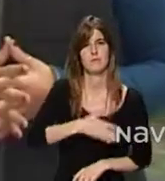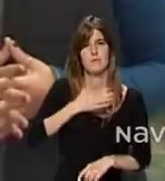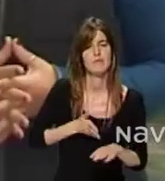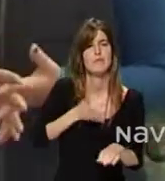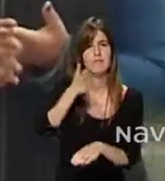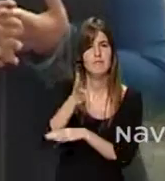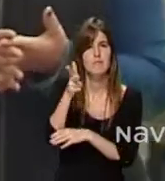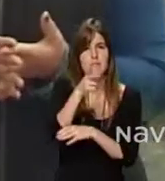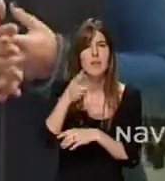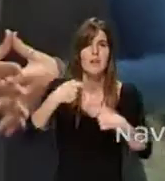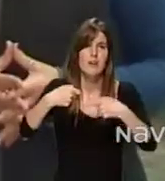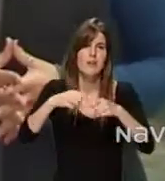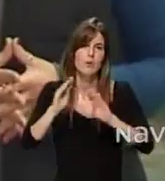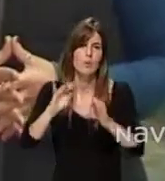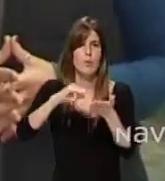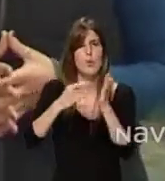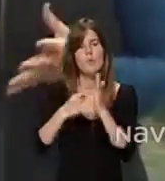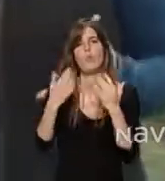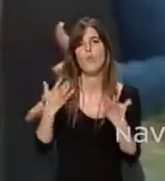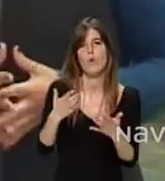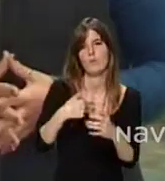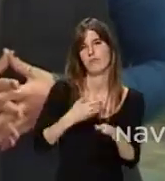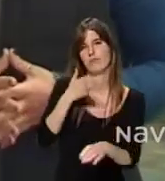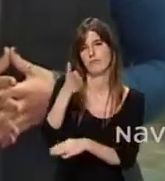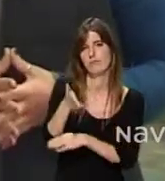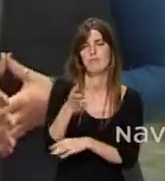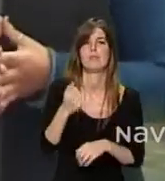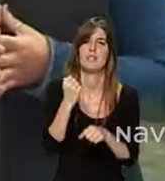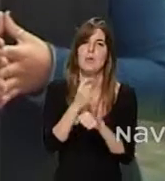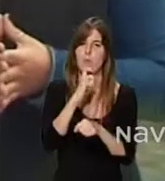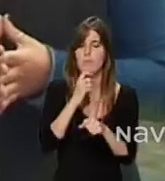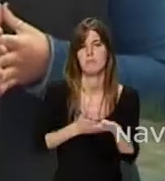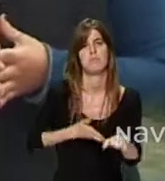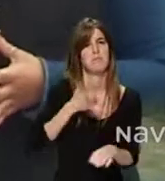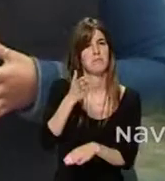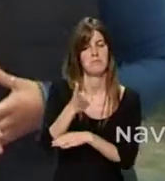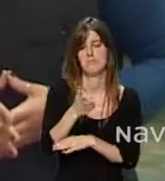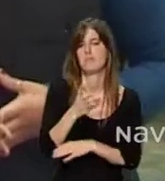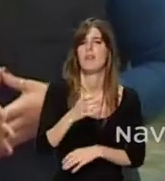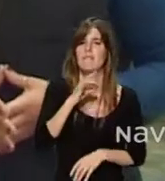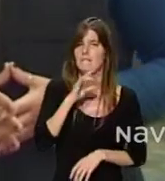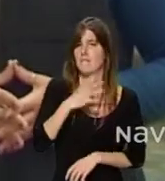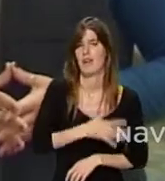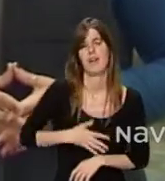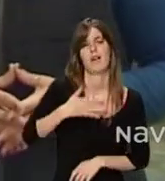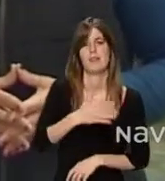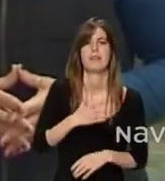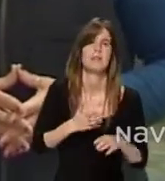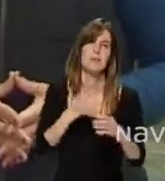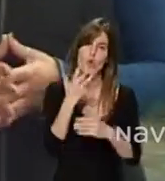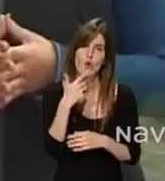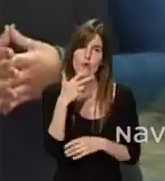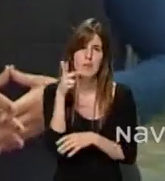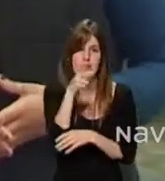contarnos en qué consiste vuestro proyecto emprendedor o cómo es vuestro trabajo. Nosotros, por supuesto, estaremos encantadísimos de